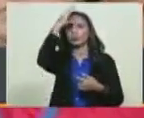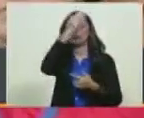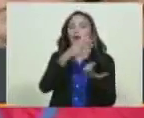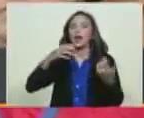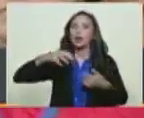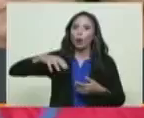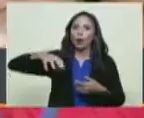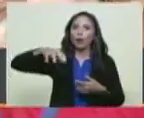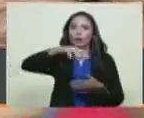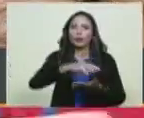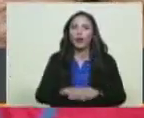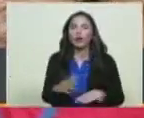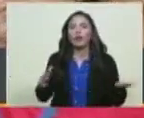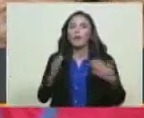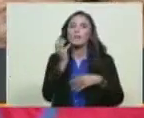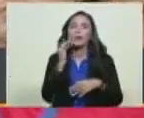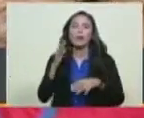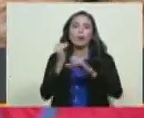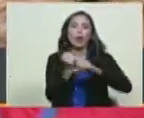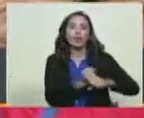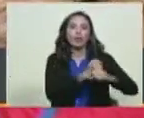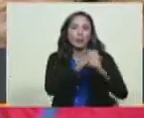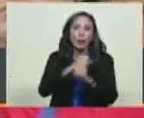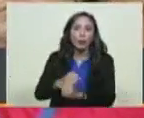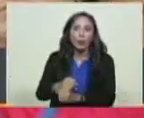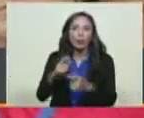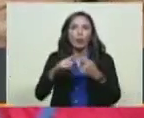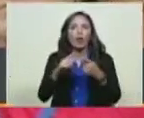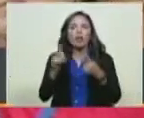delta amacuro y monagas